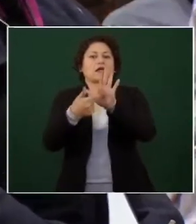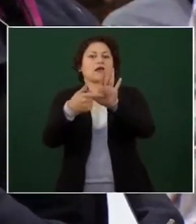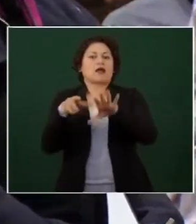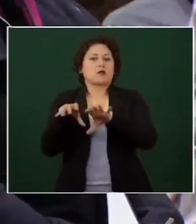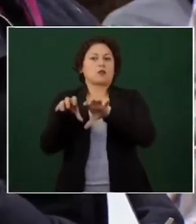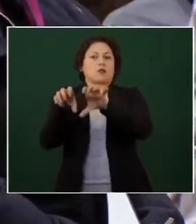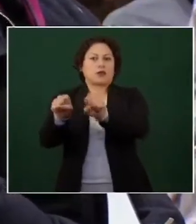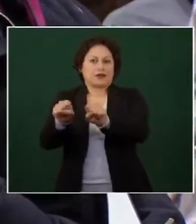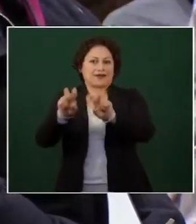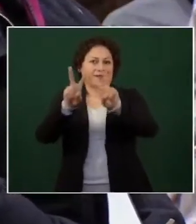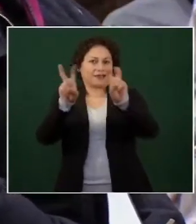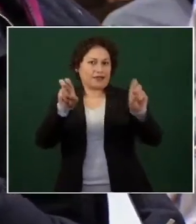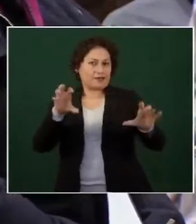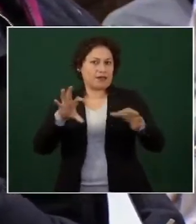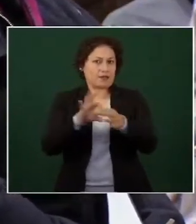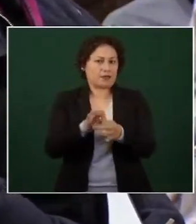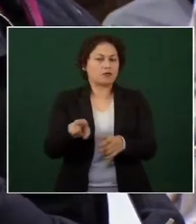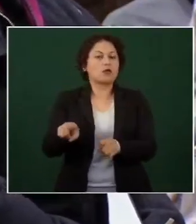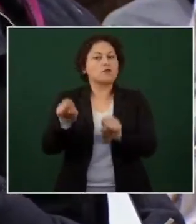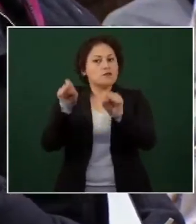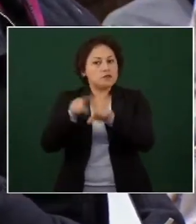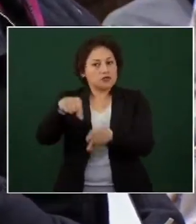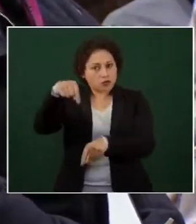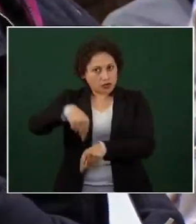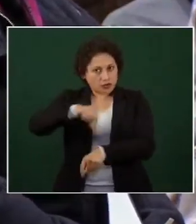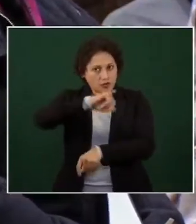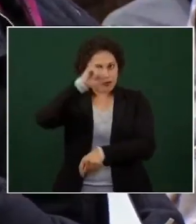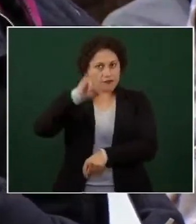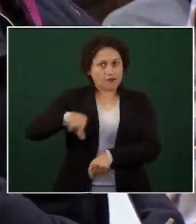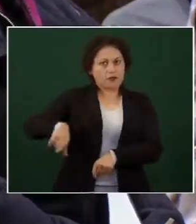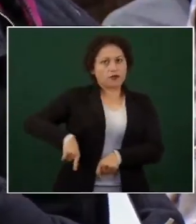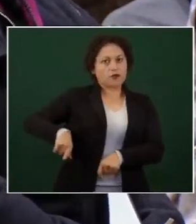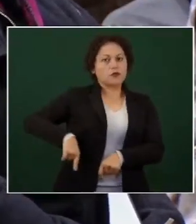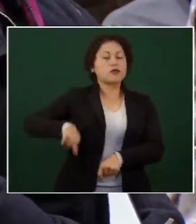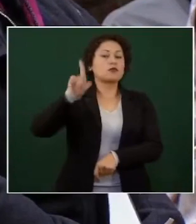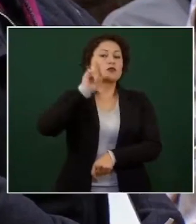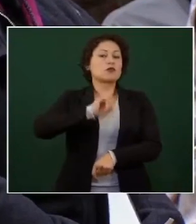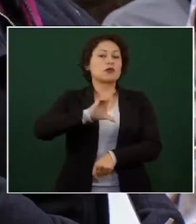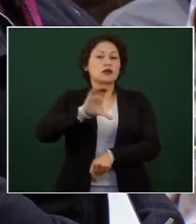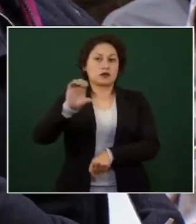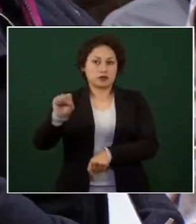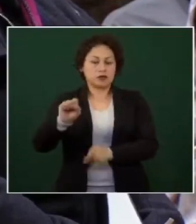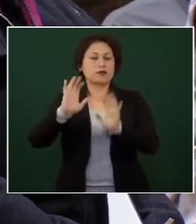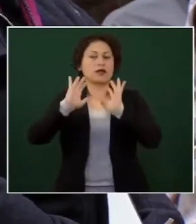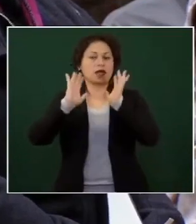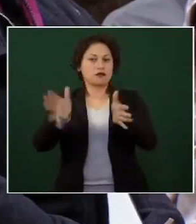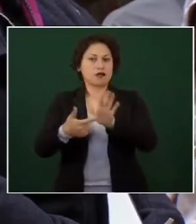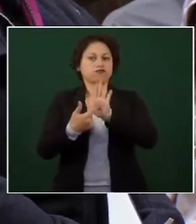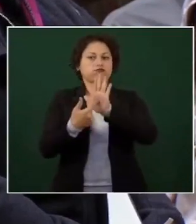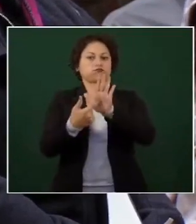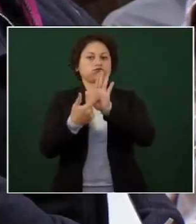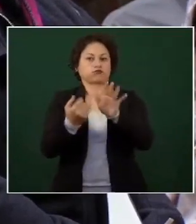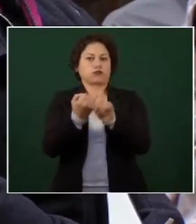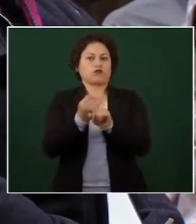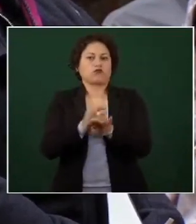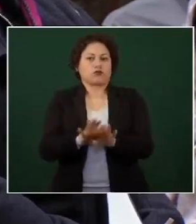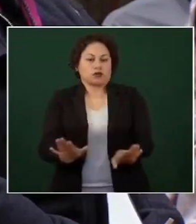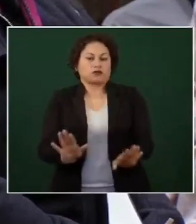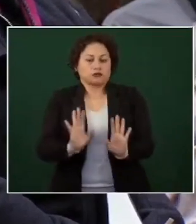al respecto. También aquí la jefa de gobierno de la Ciudad de México, la doctora Claudia Sheinbaum, también ha informado. Y